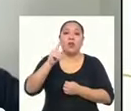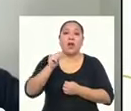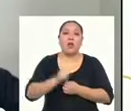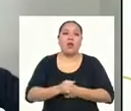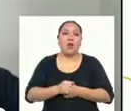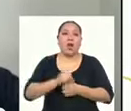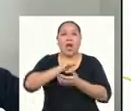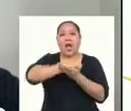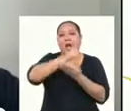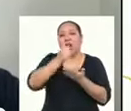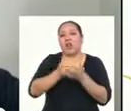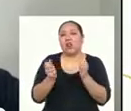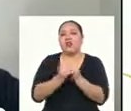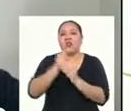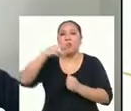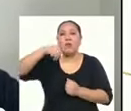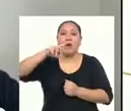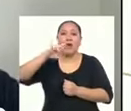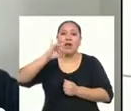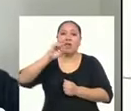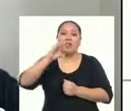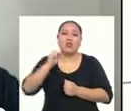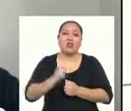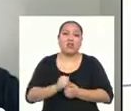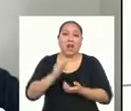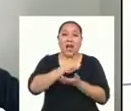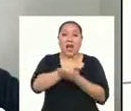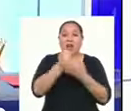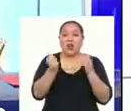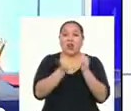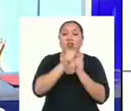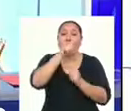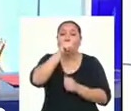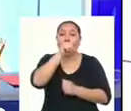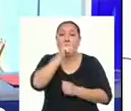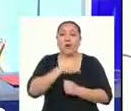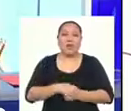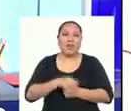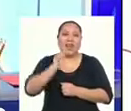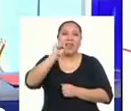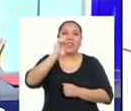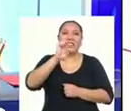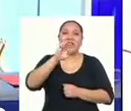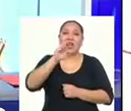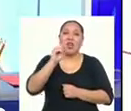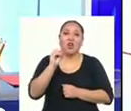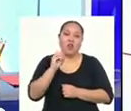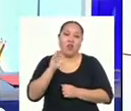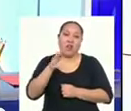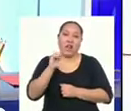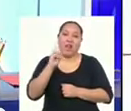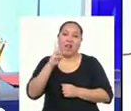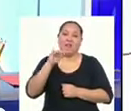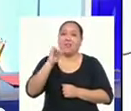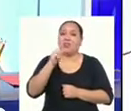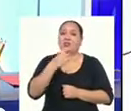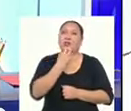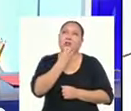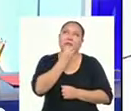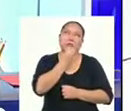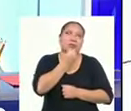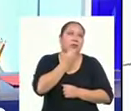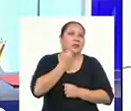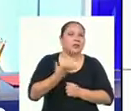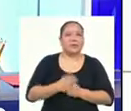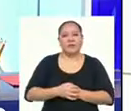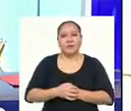marisco, el arroz con pollo y el seco de cabrito. La mejor gastronomía. Ahora cuéntame, ¿en